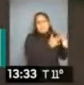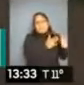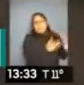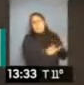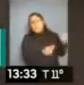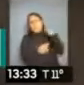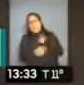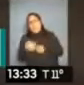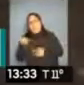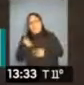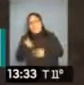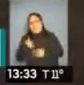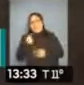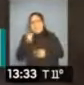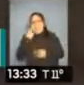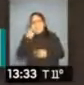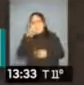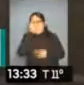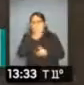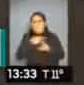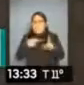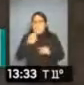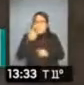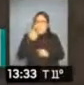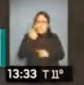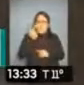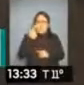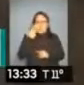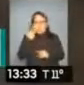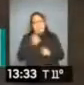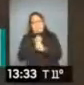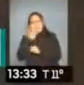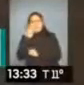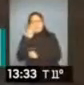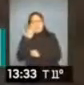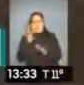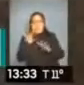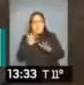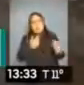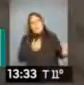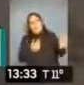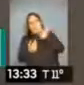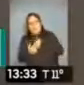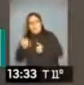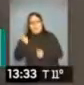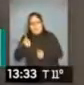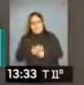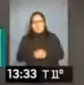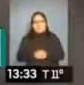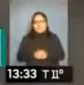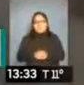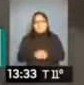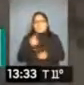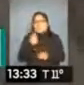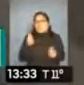pasar desde las 2 y media, 1 hacia adelante, más o menos como hasta las 5 de la tarde, van pasando. ¿Y qué